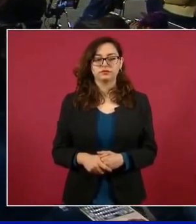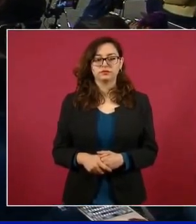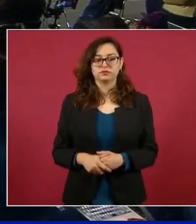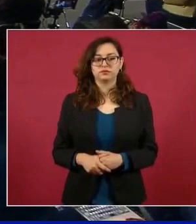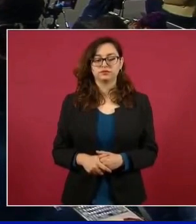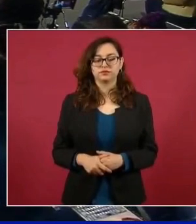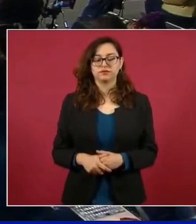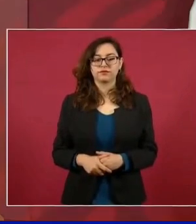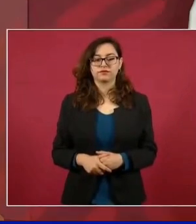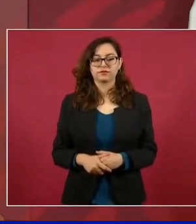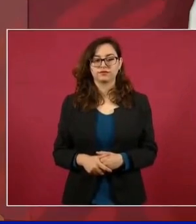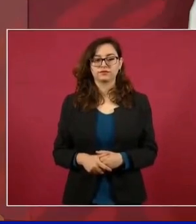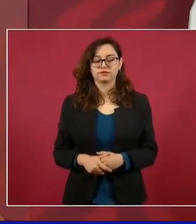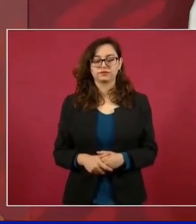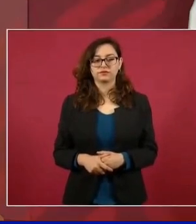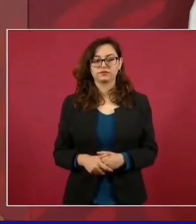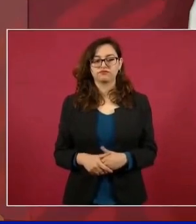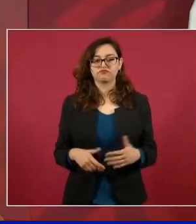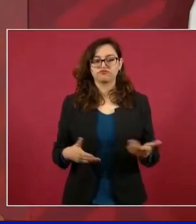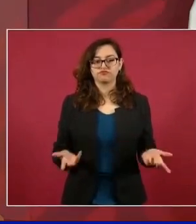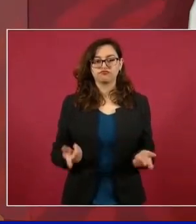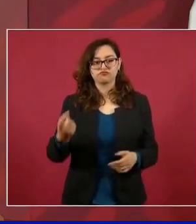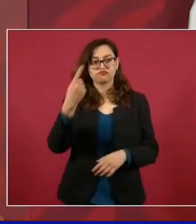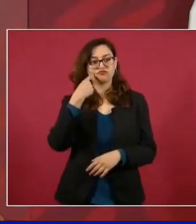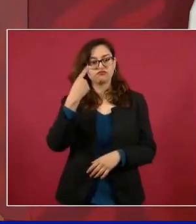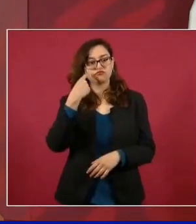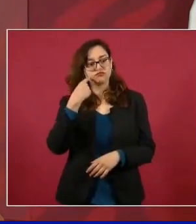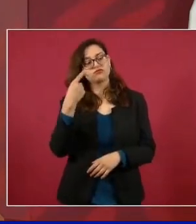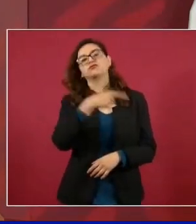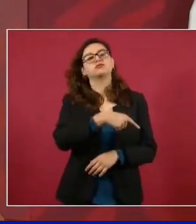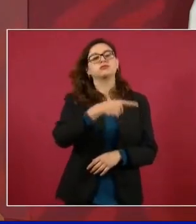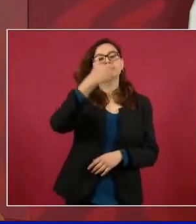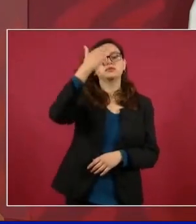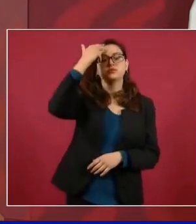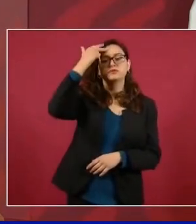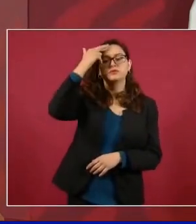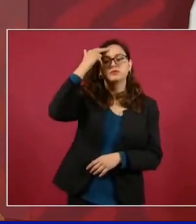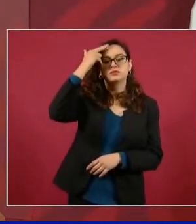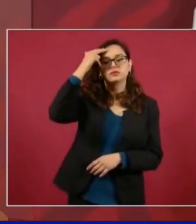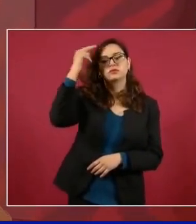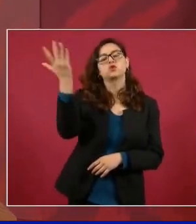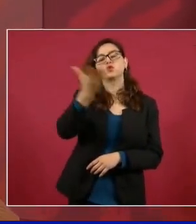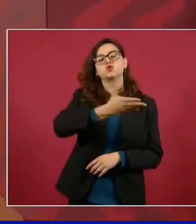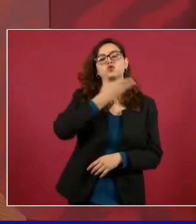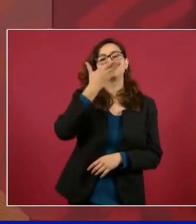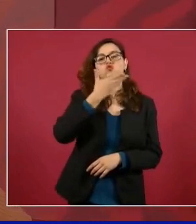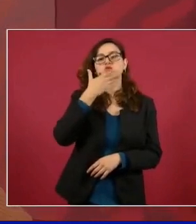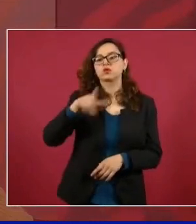de la Revolución, de que el presidente pone a los gobernadores